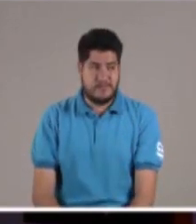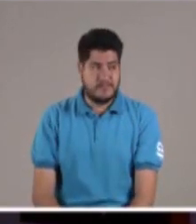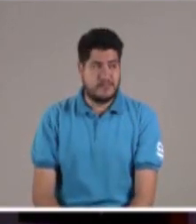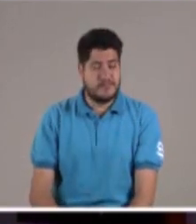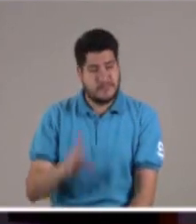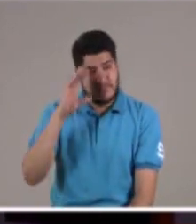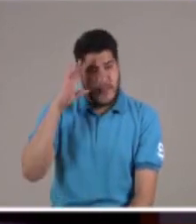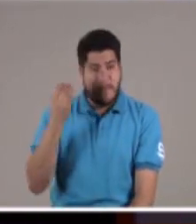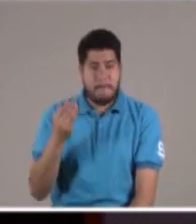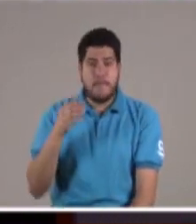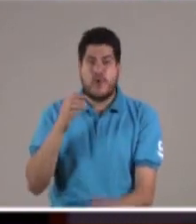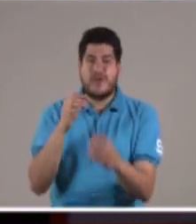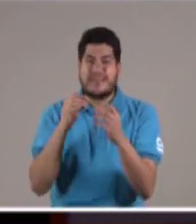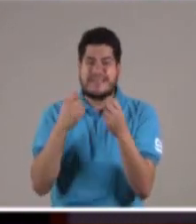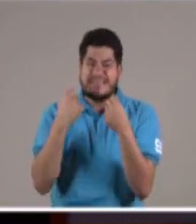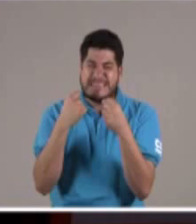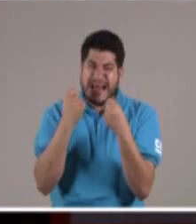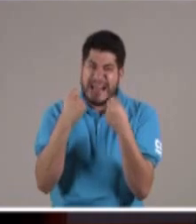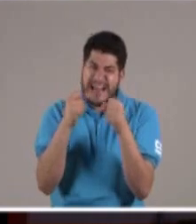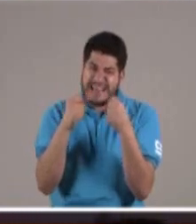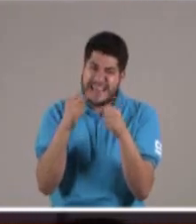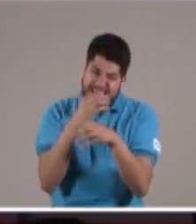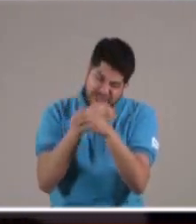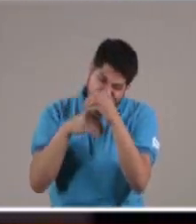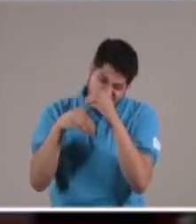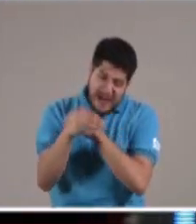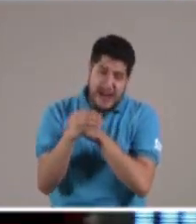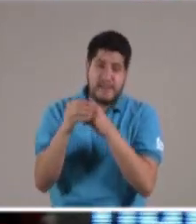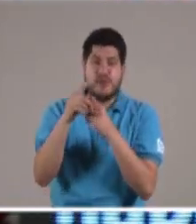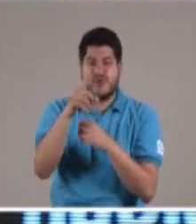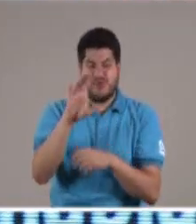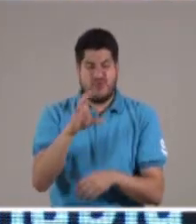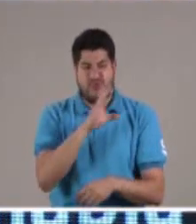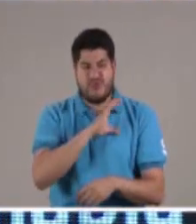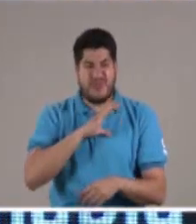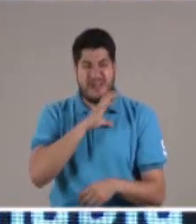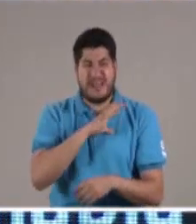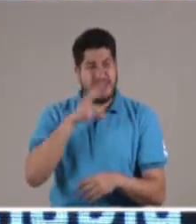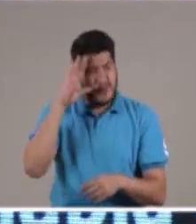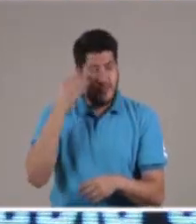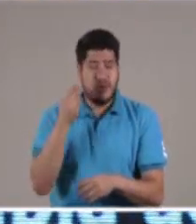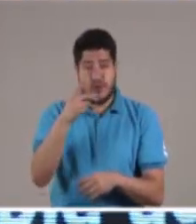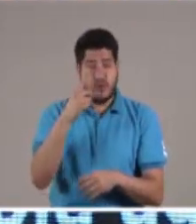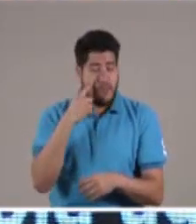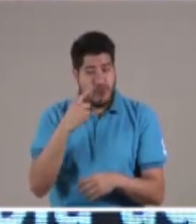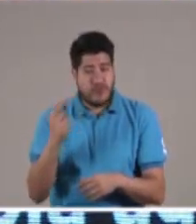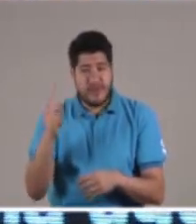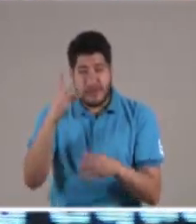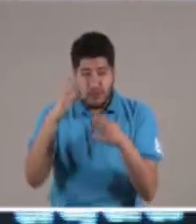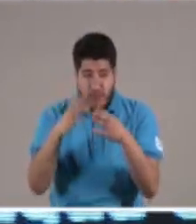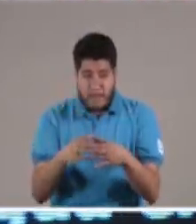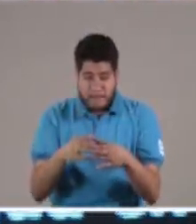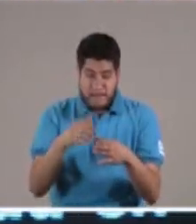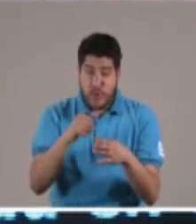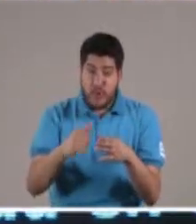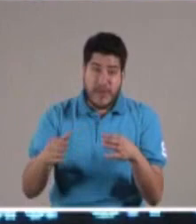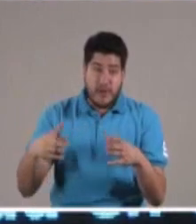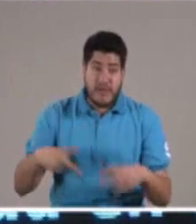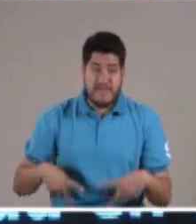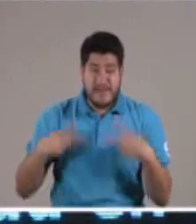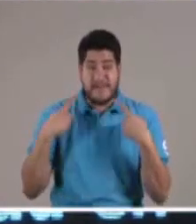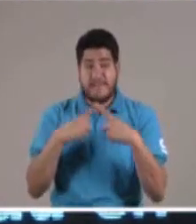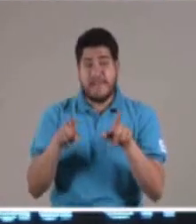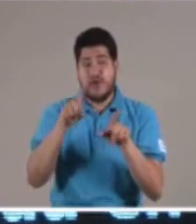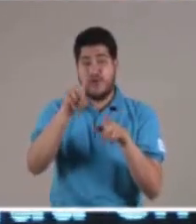porque están moldeando tu carácter Por qué razón porque tú andabas En búsqueda de un pozo de agua vivas y casualmente